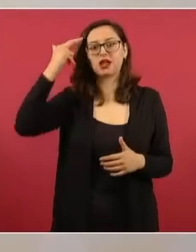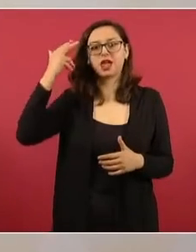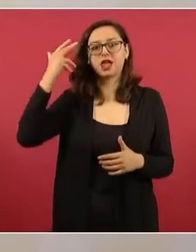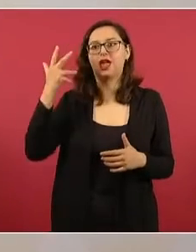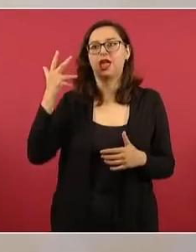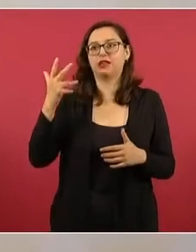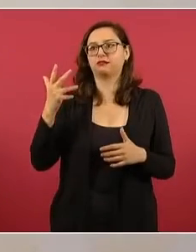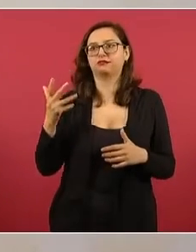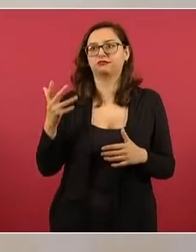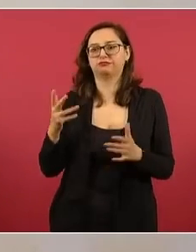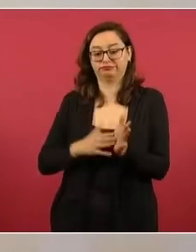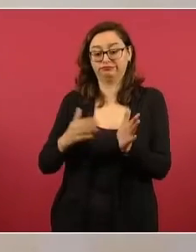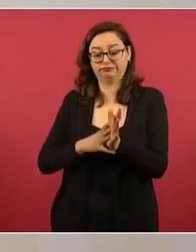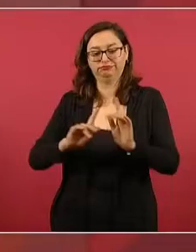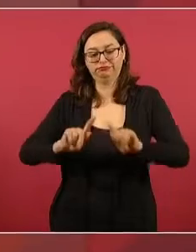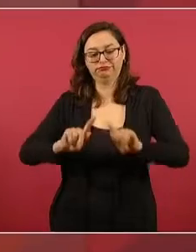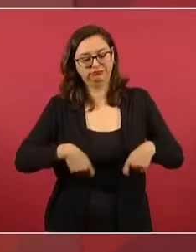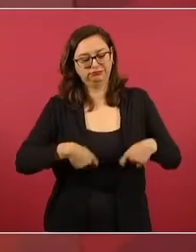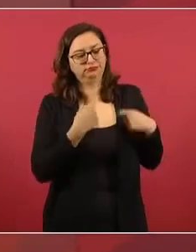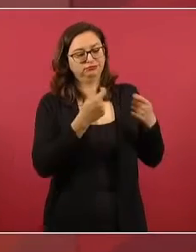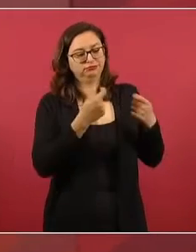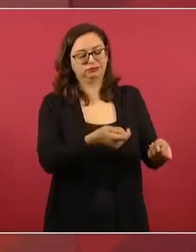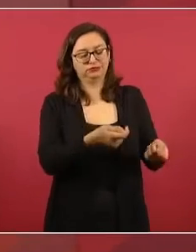durante el periodo neoliberal